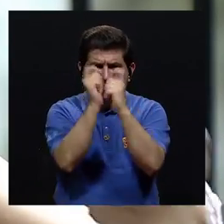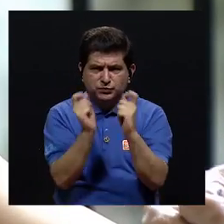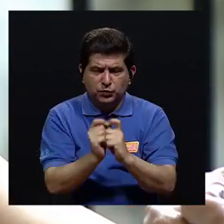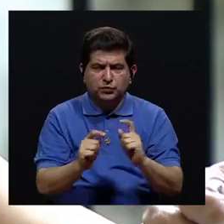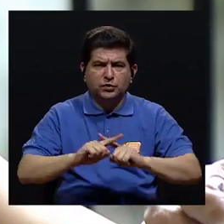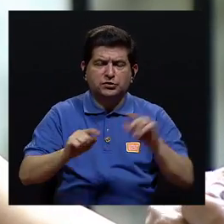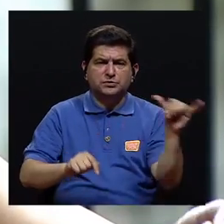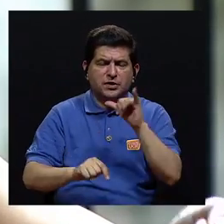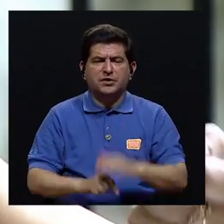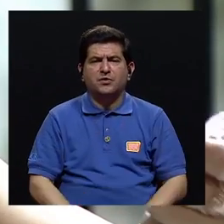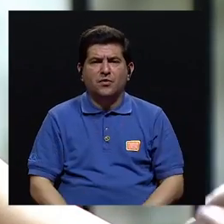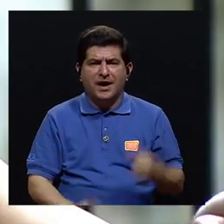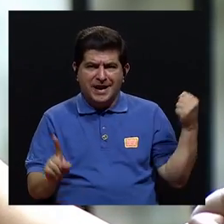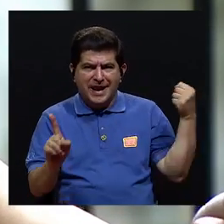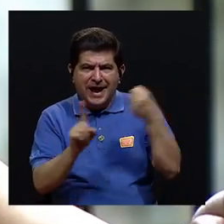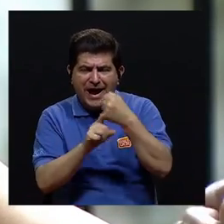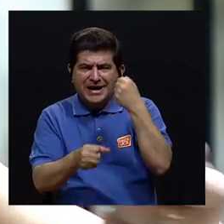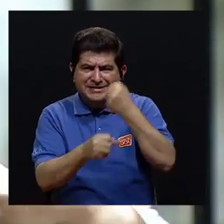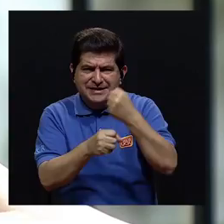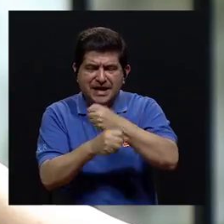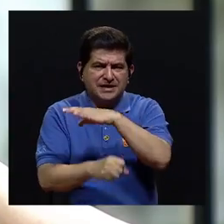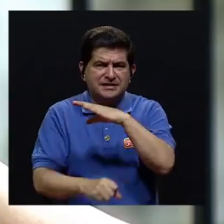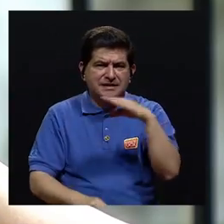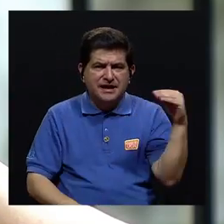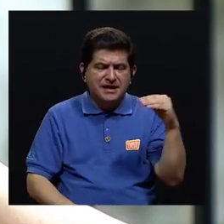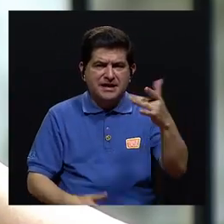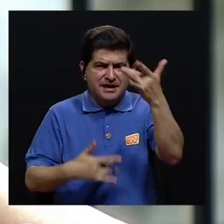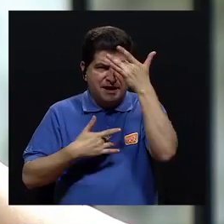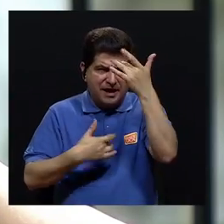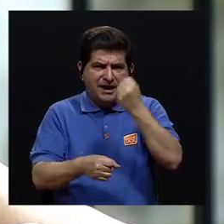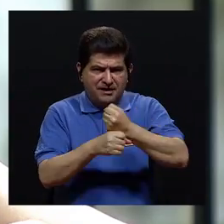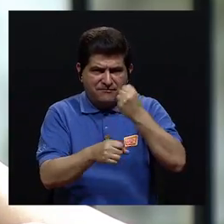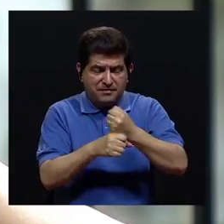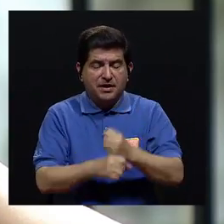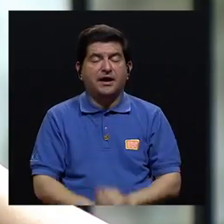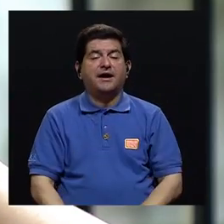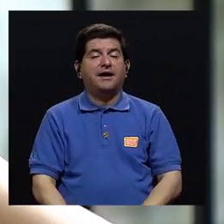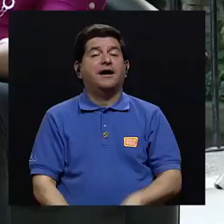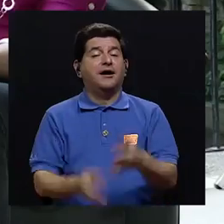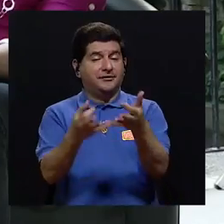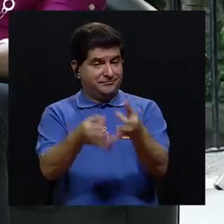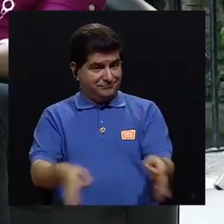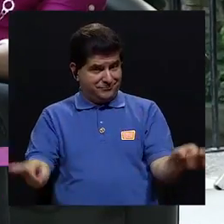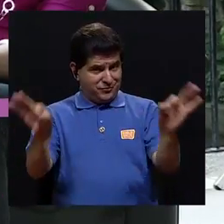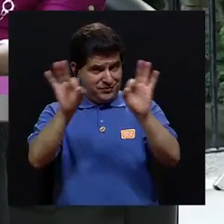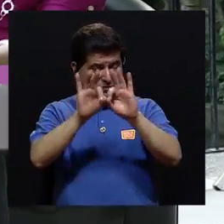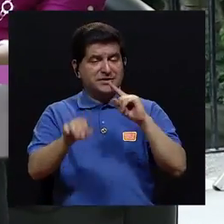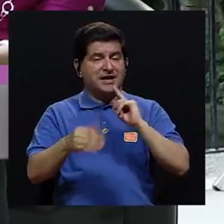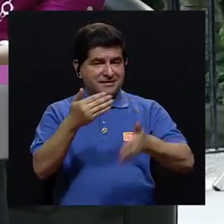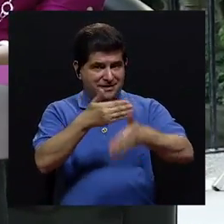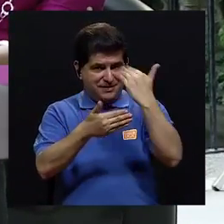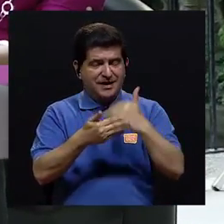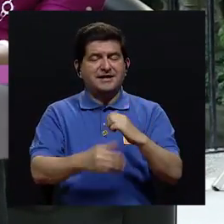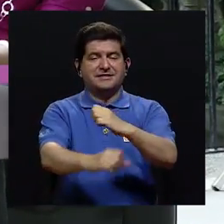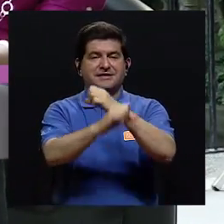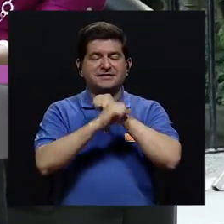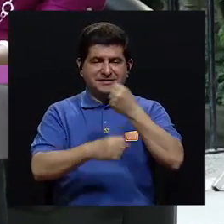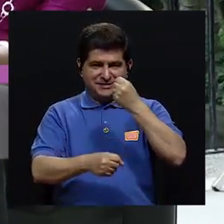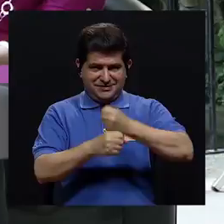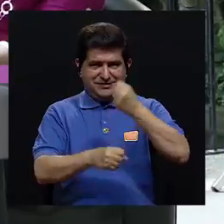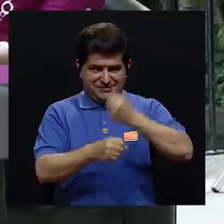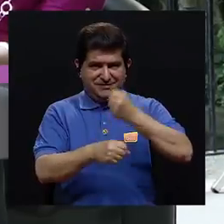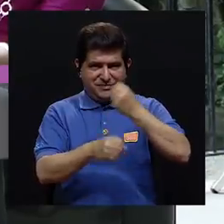¿lo mismo es accidente laboral que enfermedad laboral? Bueno, eso es muy, muy importante. Como te comentaba al principio, el objetivo de la